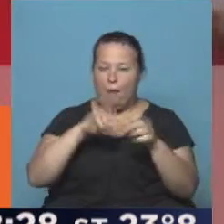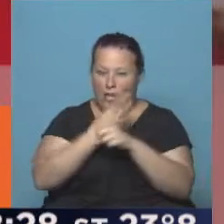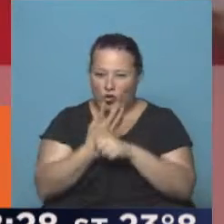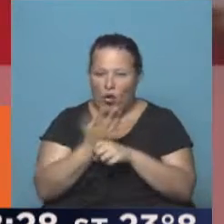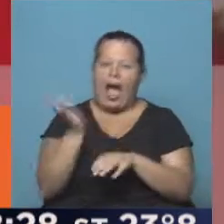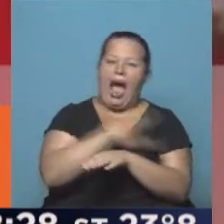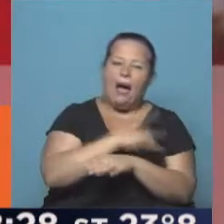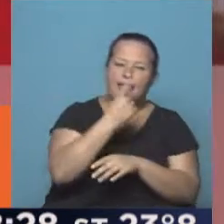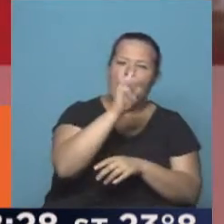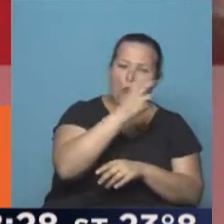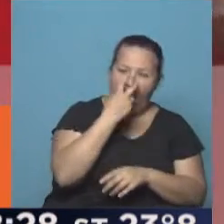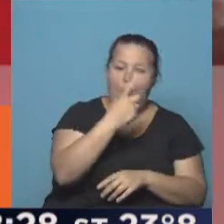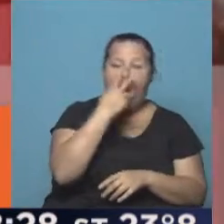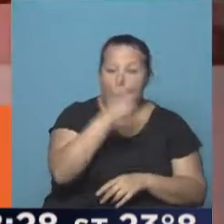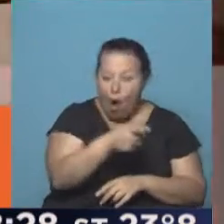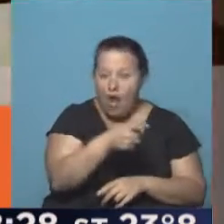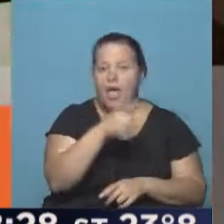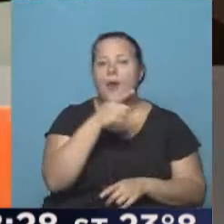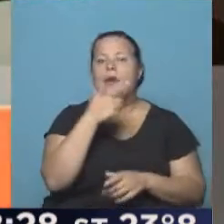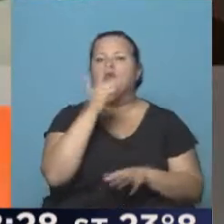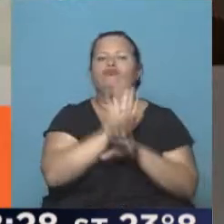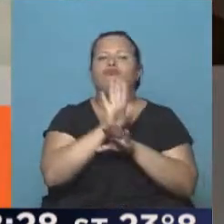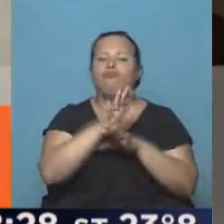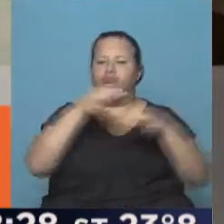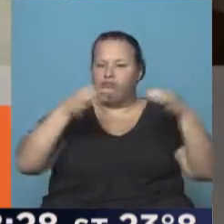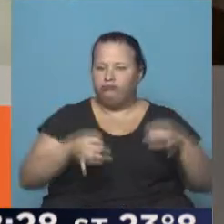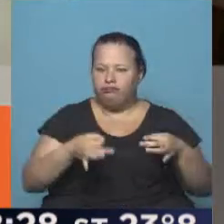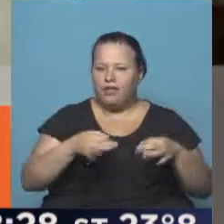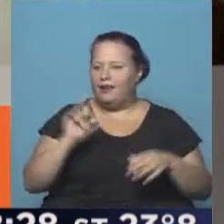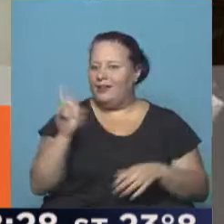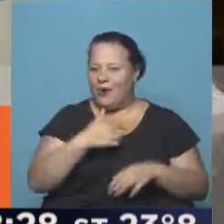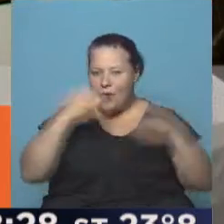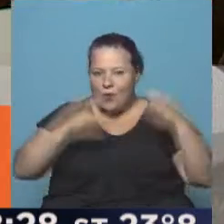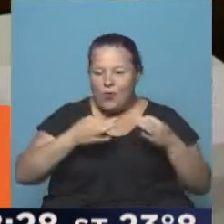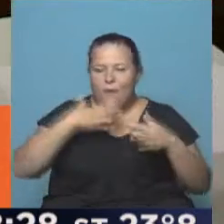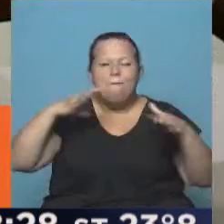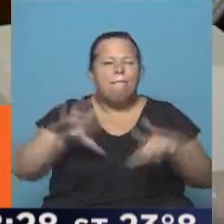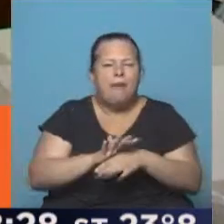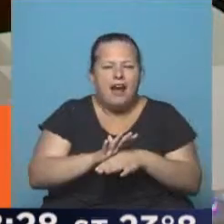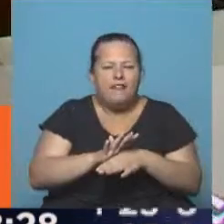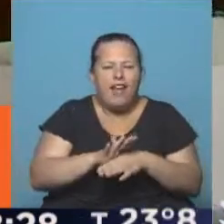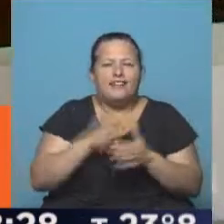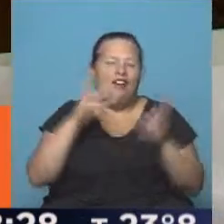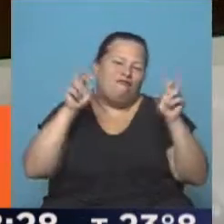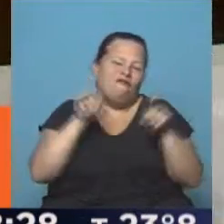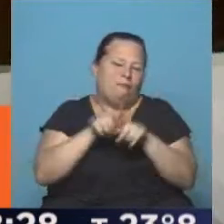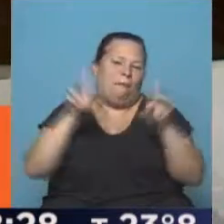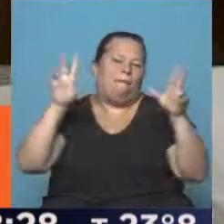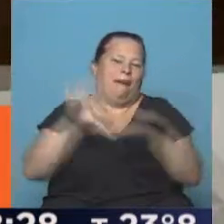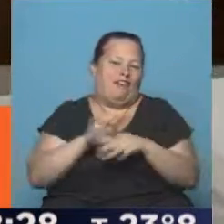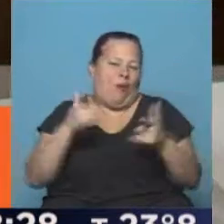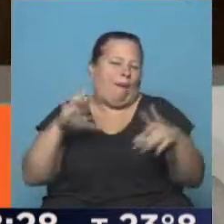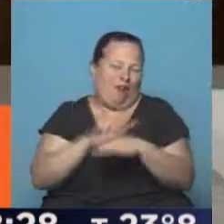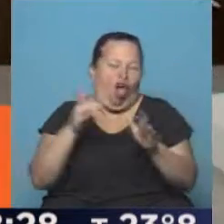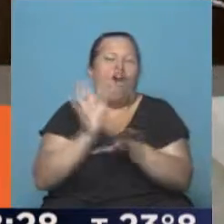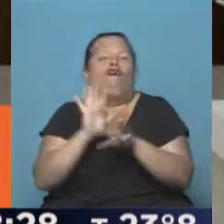que Bolivia? Que es por ejemplo, Bolivia es un alumno increíblemente perfecto, entre comillas, perfecto, o no hay